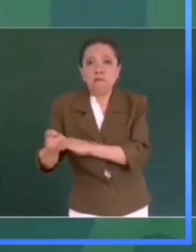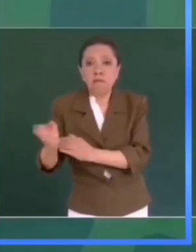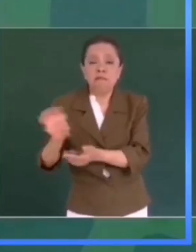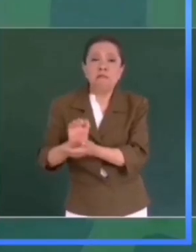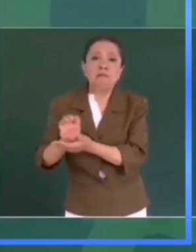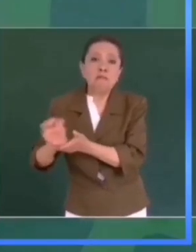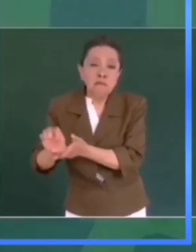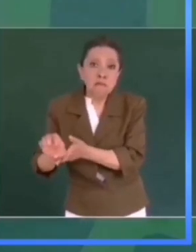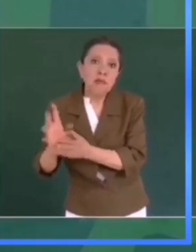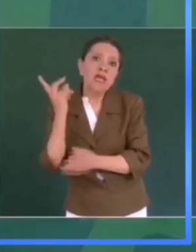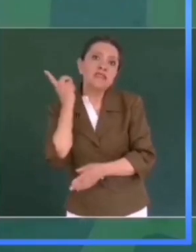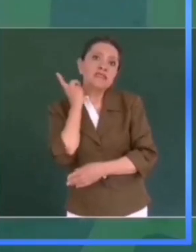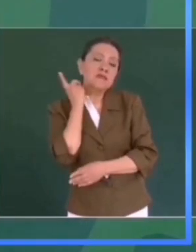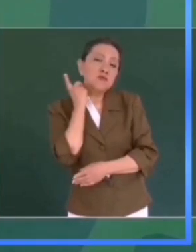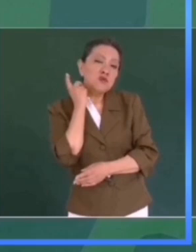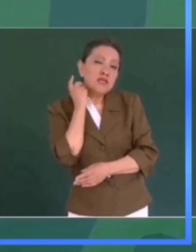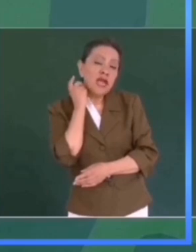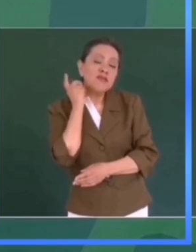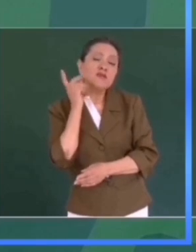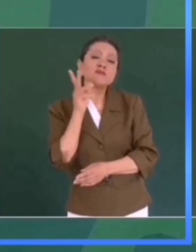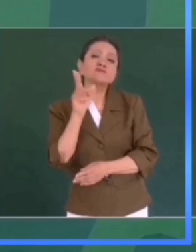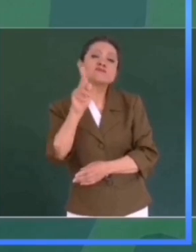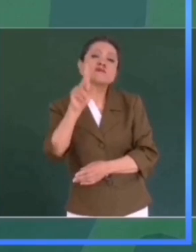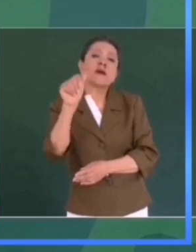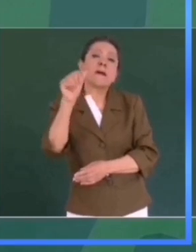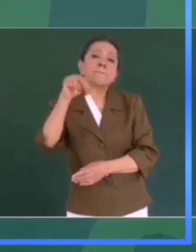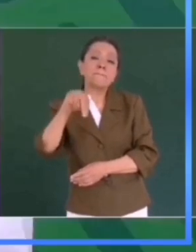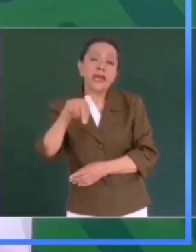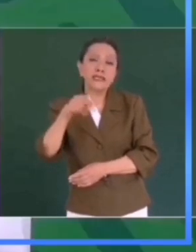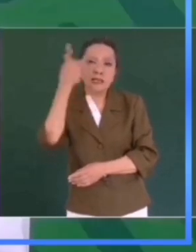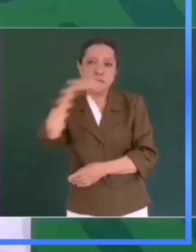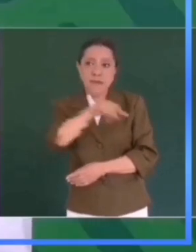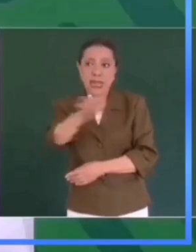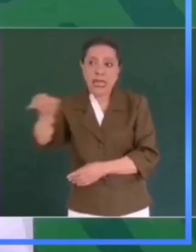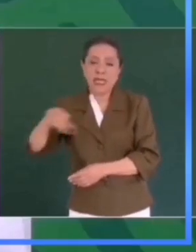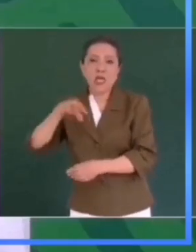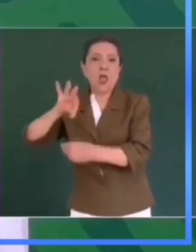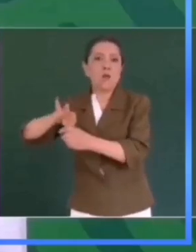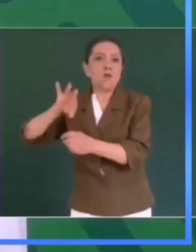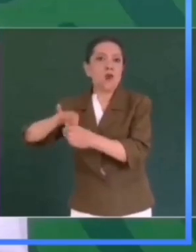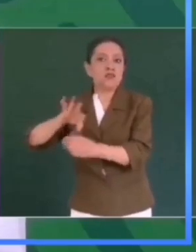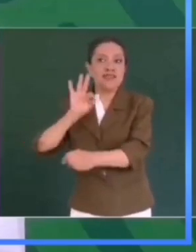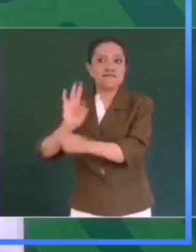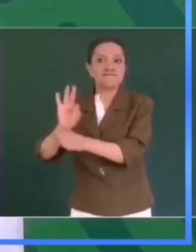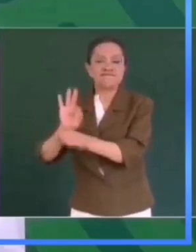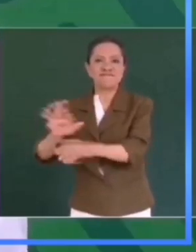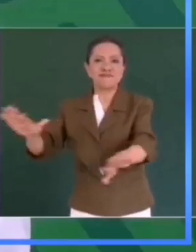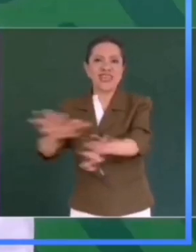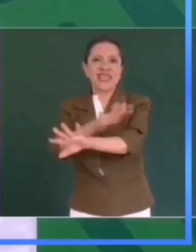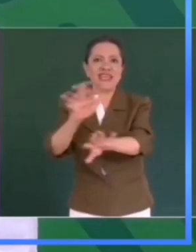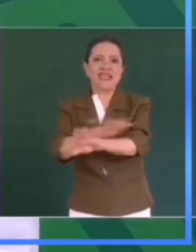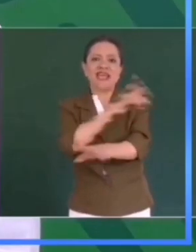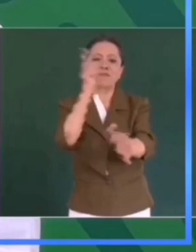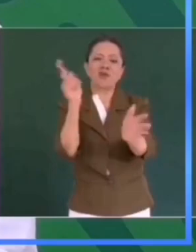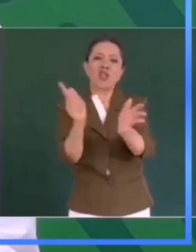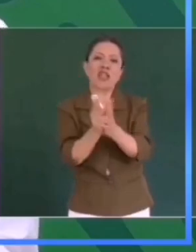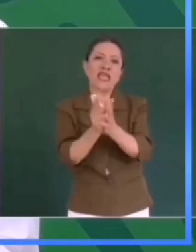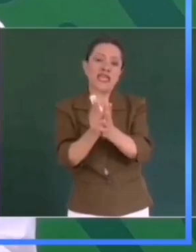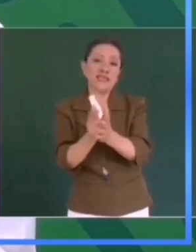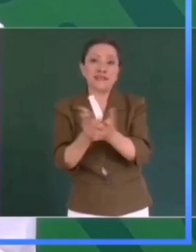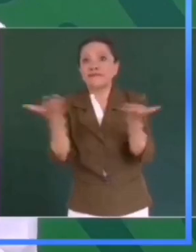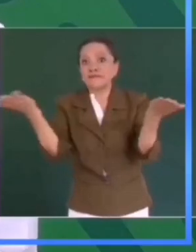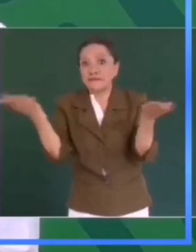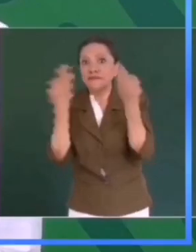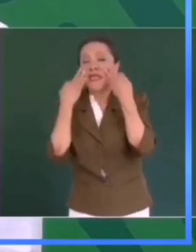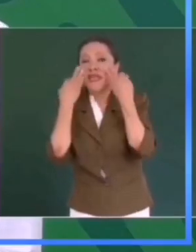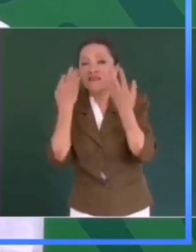sus conferencias mañaneras. Acusó que fue la conferencia donde demostró que habían alterado lo que él había expresado, referente